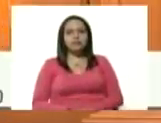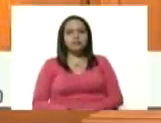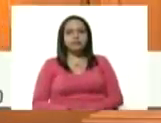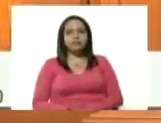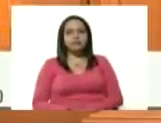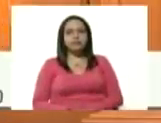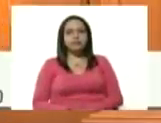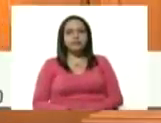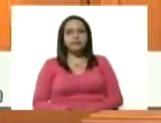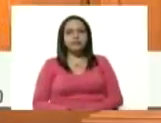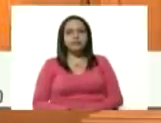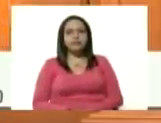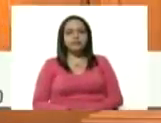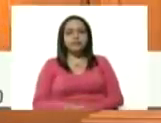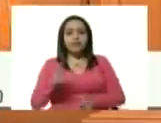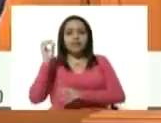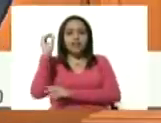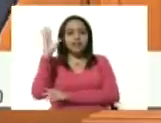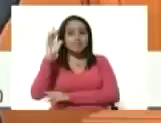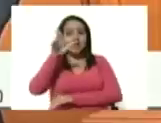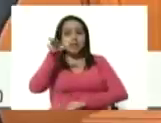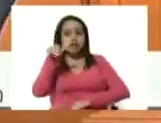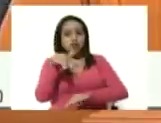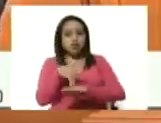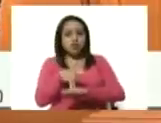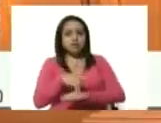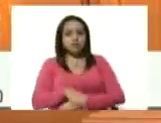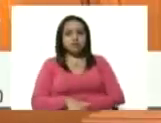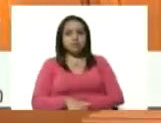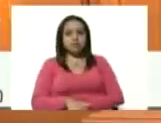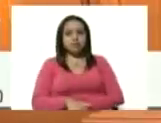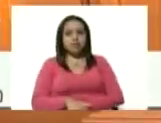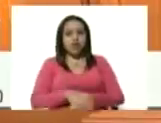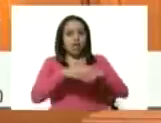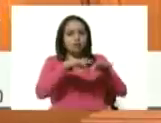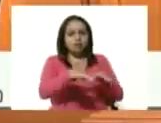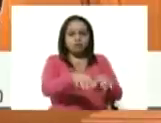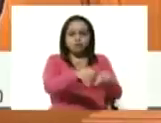Desde que la Asamblea Nacional cayó en manos